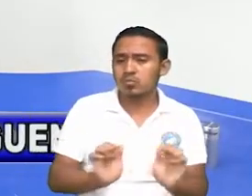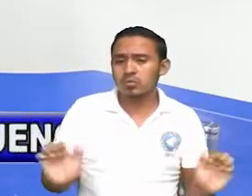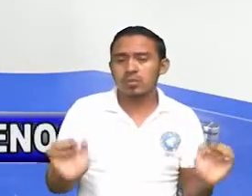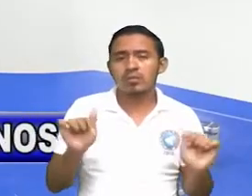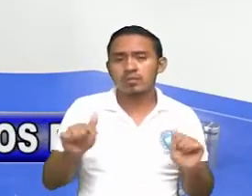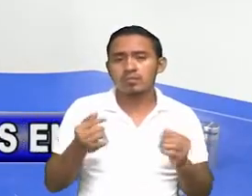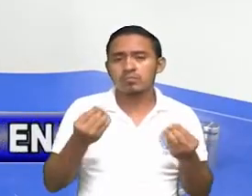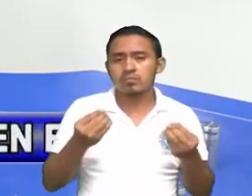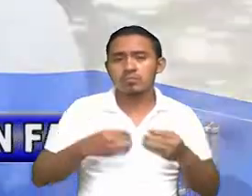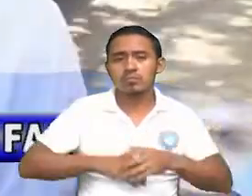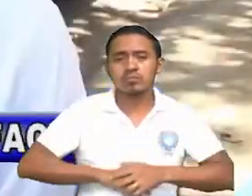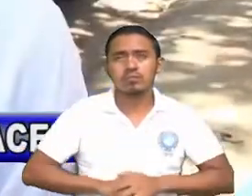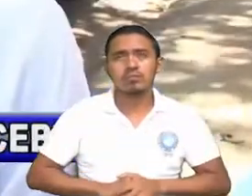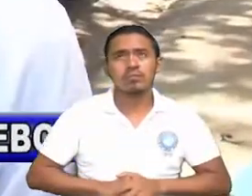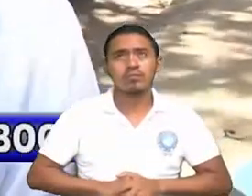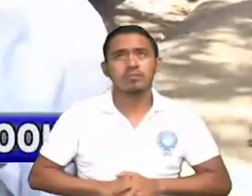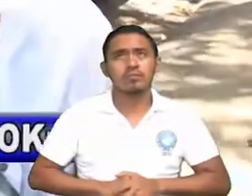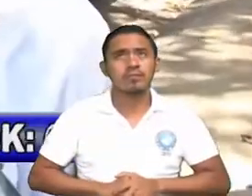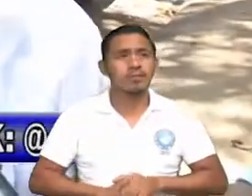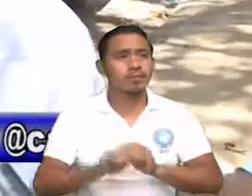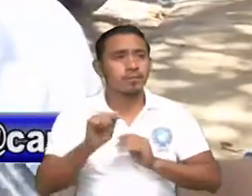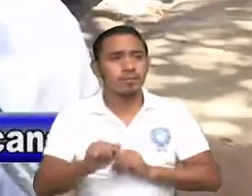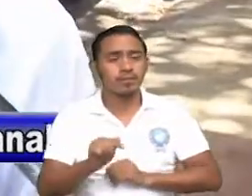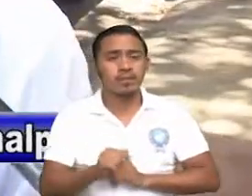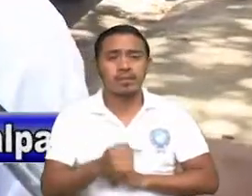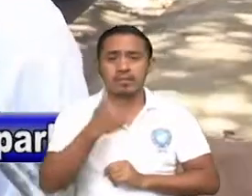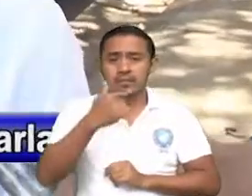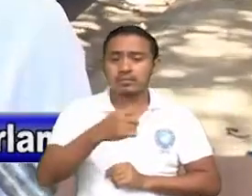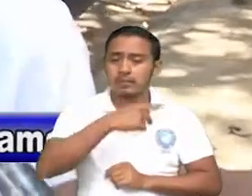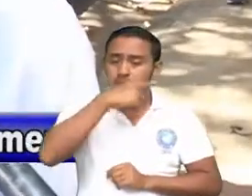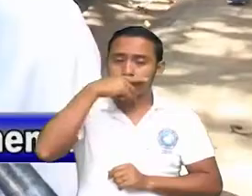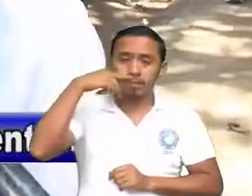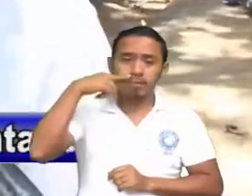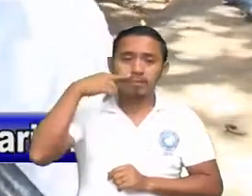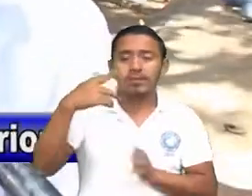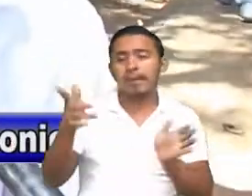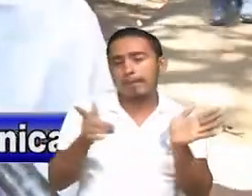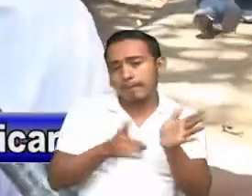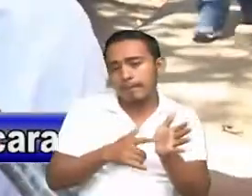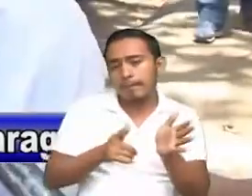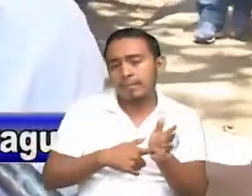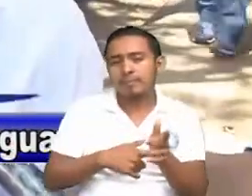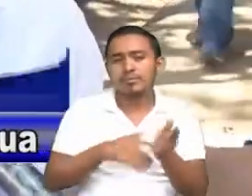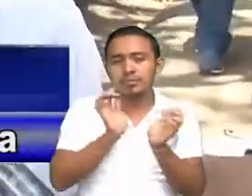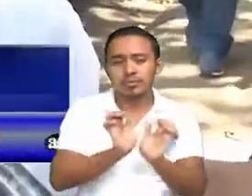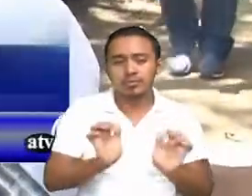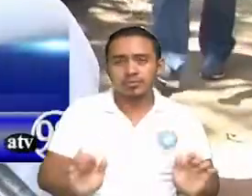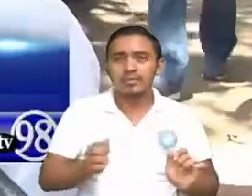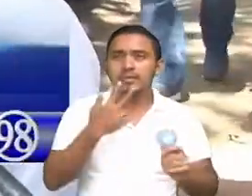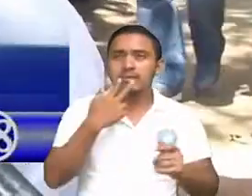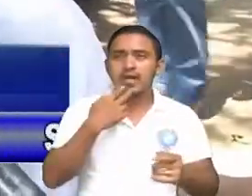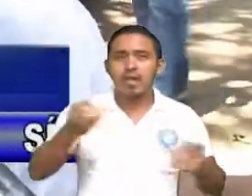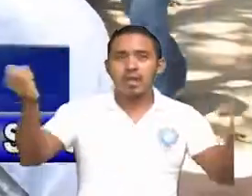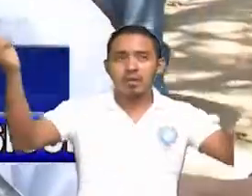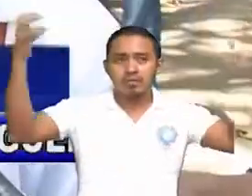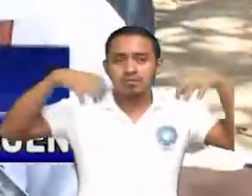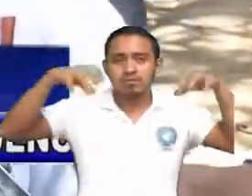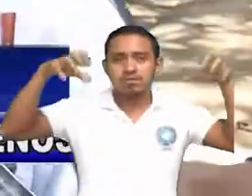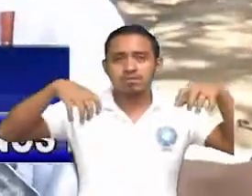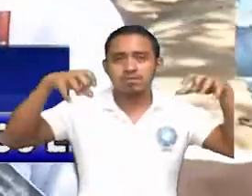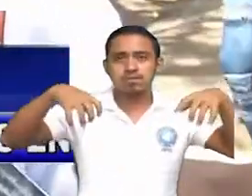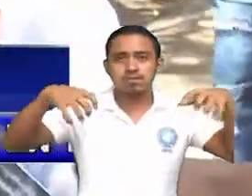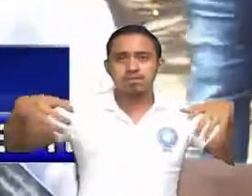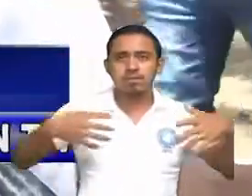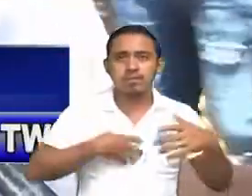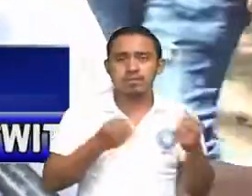época del año. Lo que nosotros recomendamos a los padres, por decir ejemplo, que eviten que los niños se mojen en la lluvia,